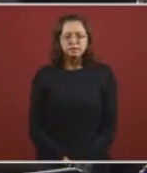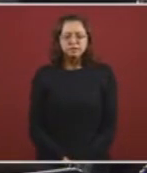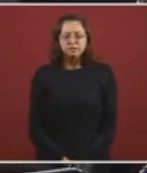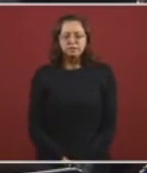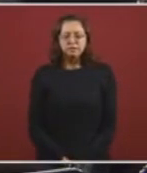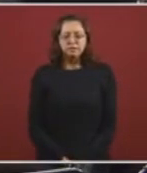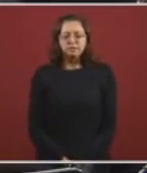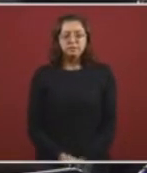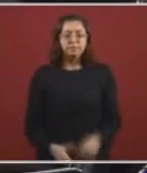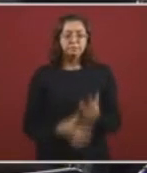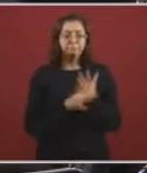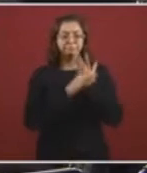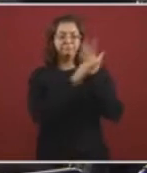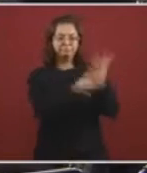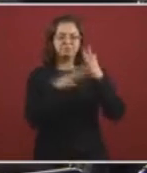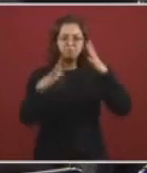pues imprudente.